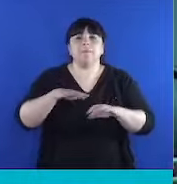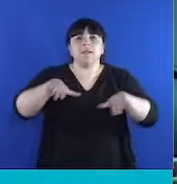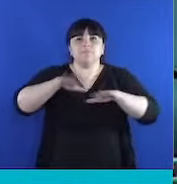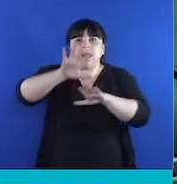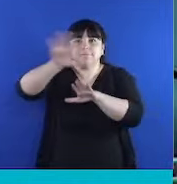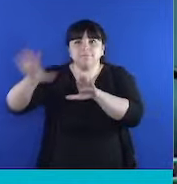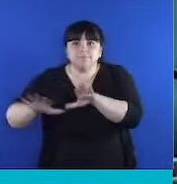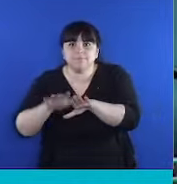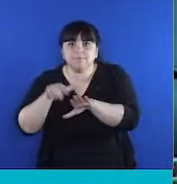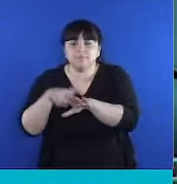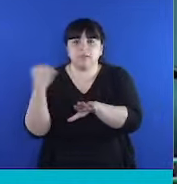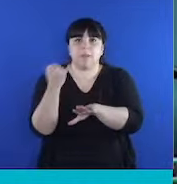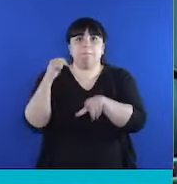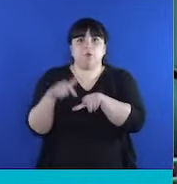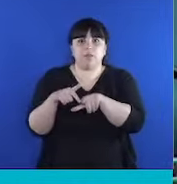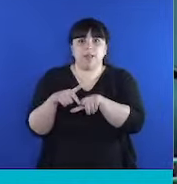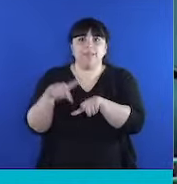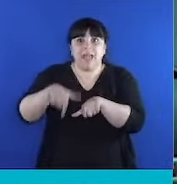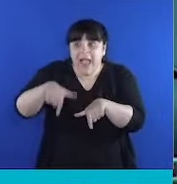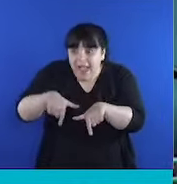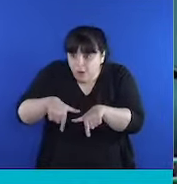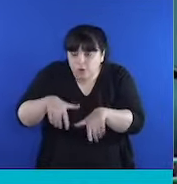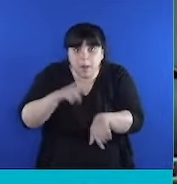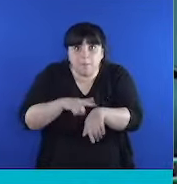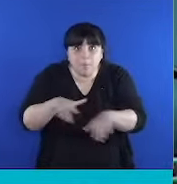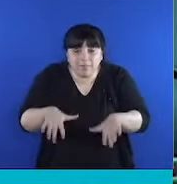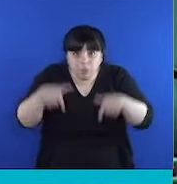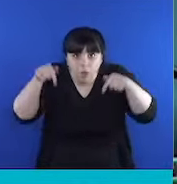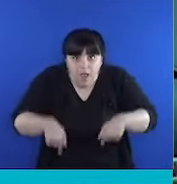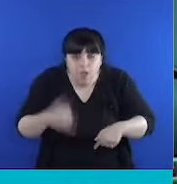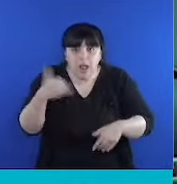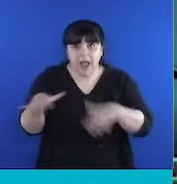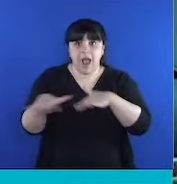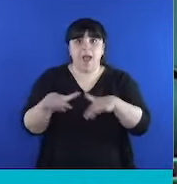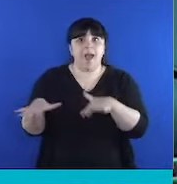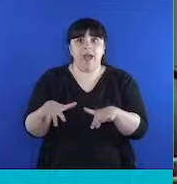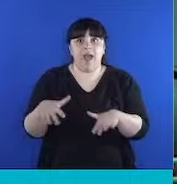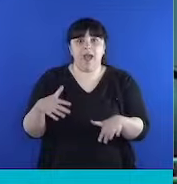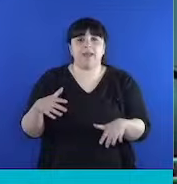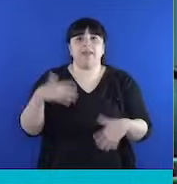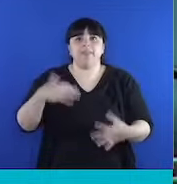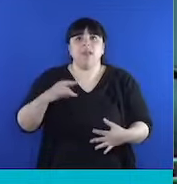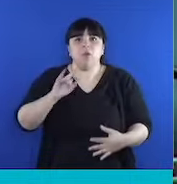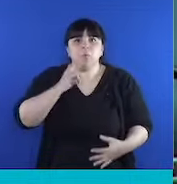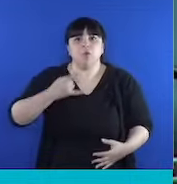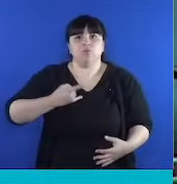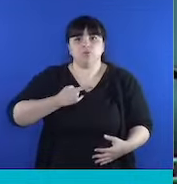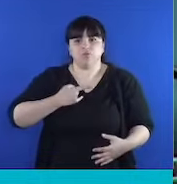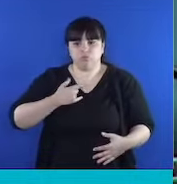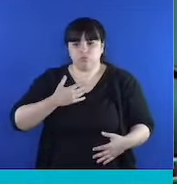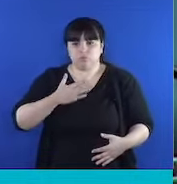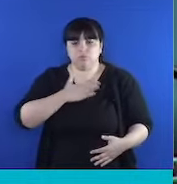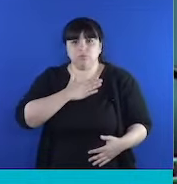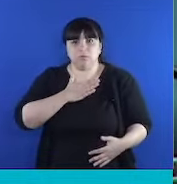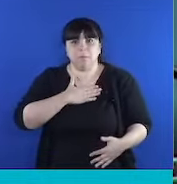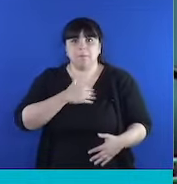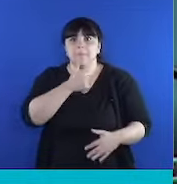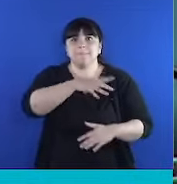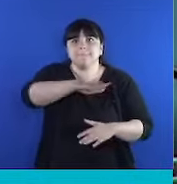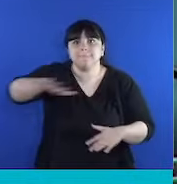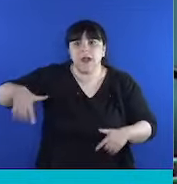absolutamente significativo y que están pasando cosas ahora mismo en detrimento de la soberanía en los mares del